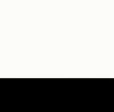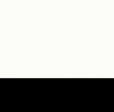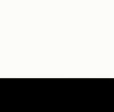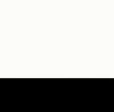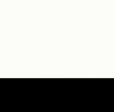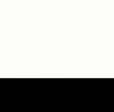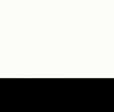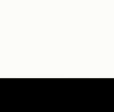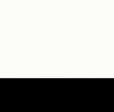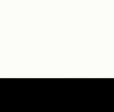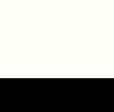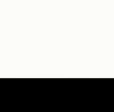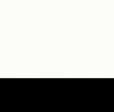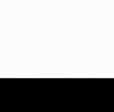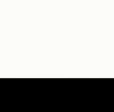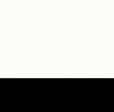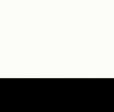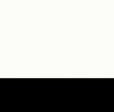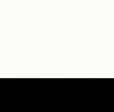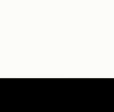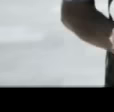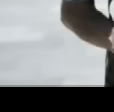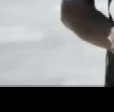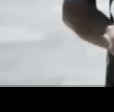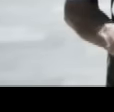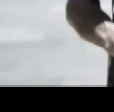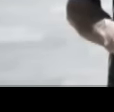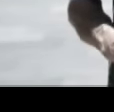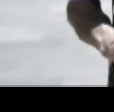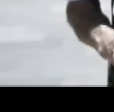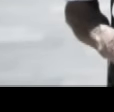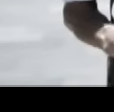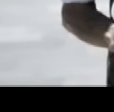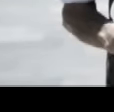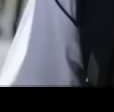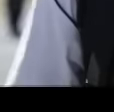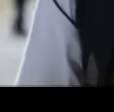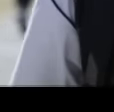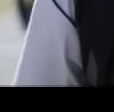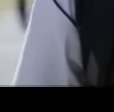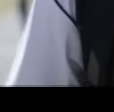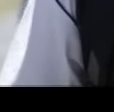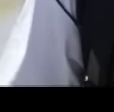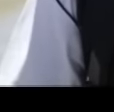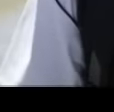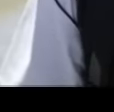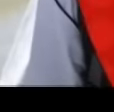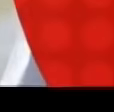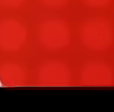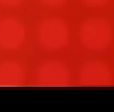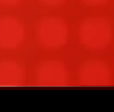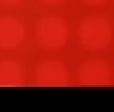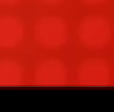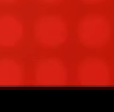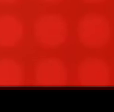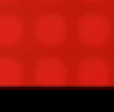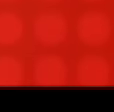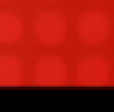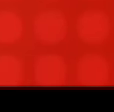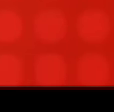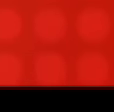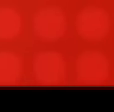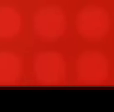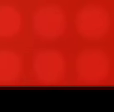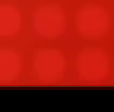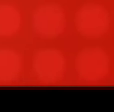fue una colaboración de ecuador tv quiero tener mi casa propia que trámites de váter al mediodía